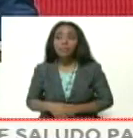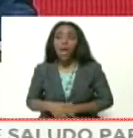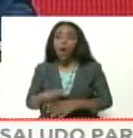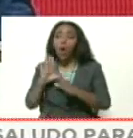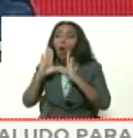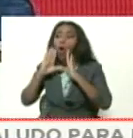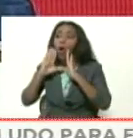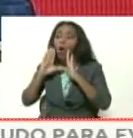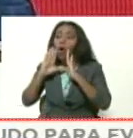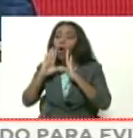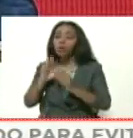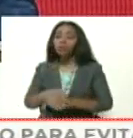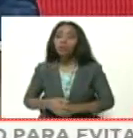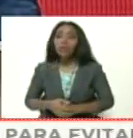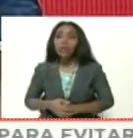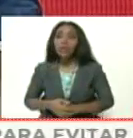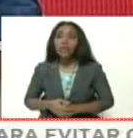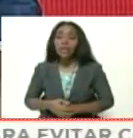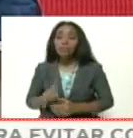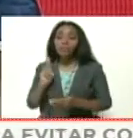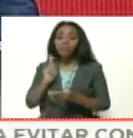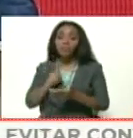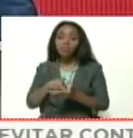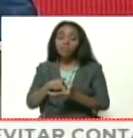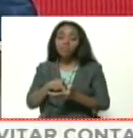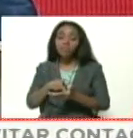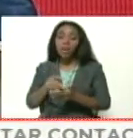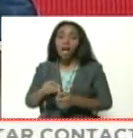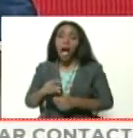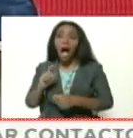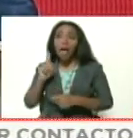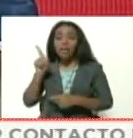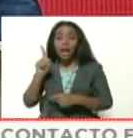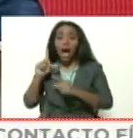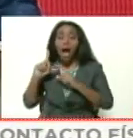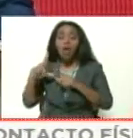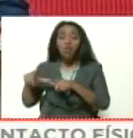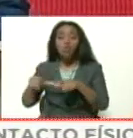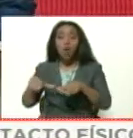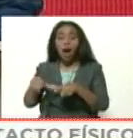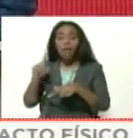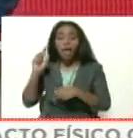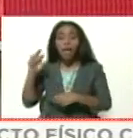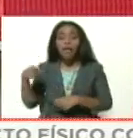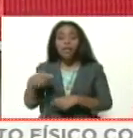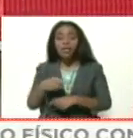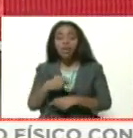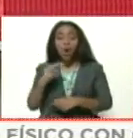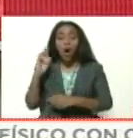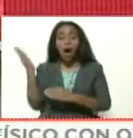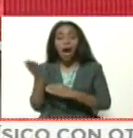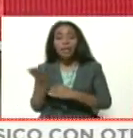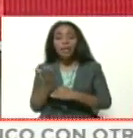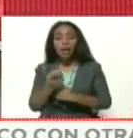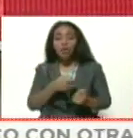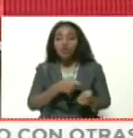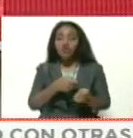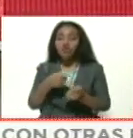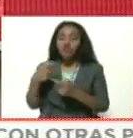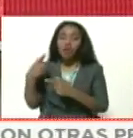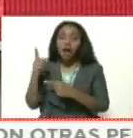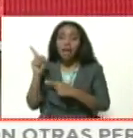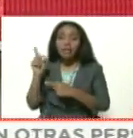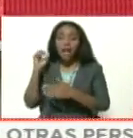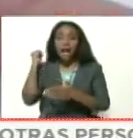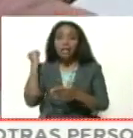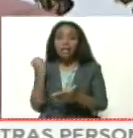confiesa que él llegó allá a la localidad de Río Hacha, llevado por este